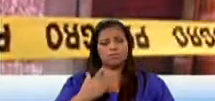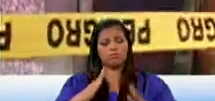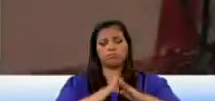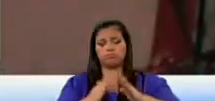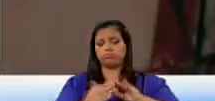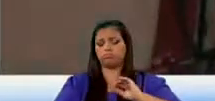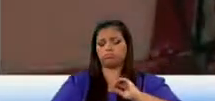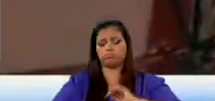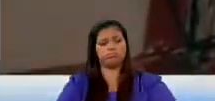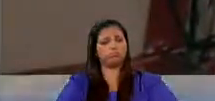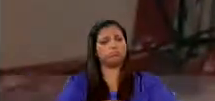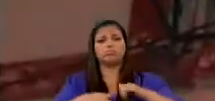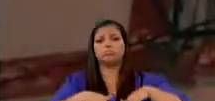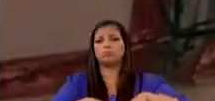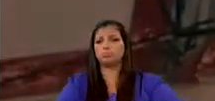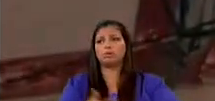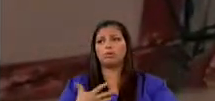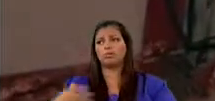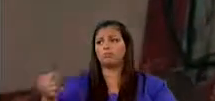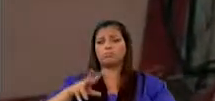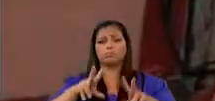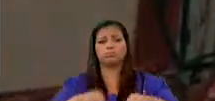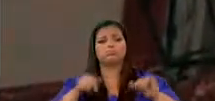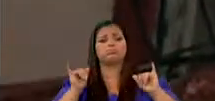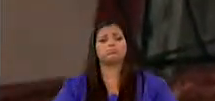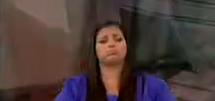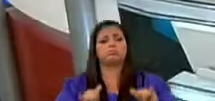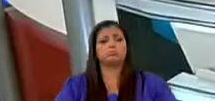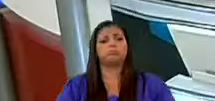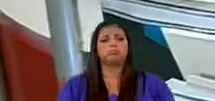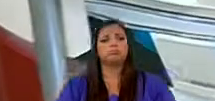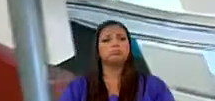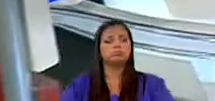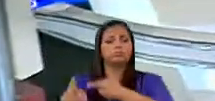responsabilidad, informó Jorge Salazar.